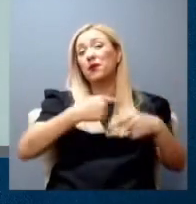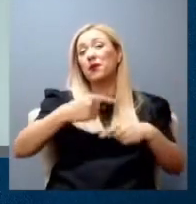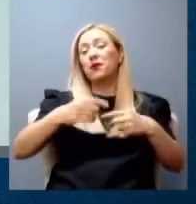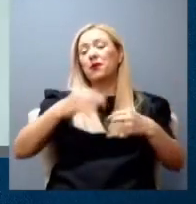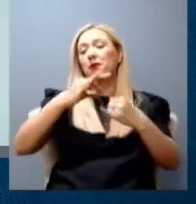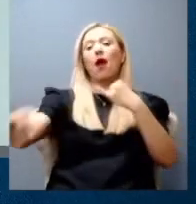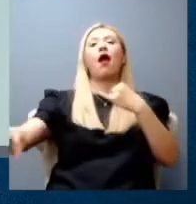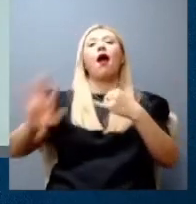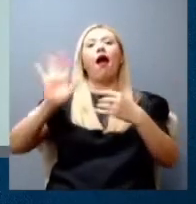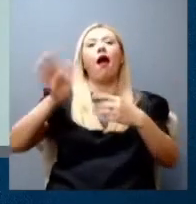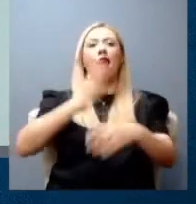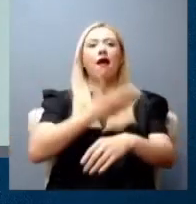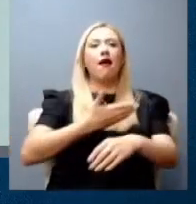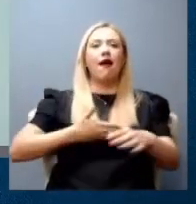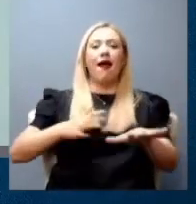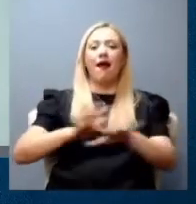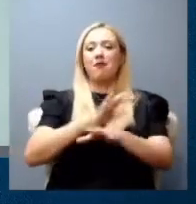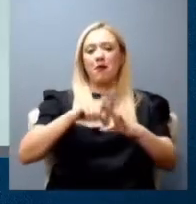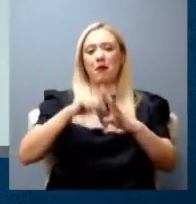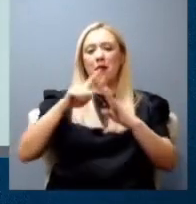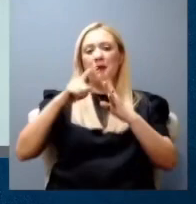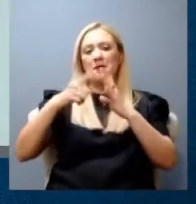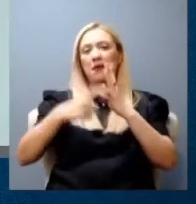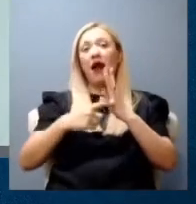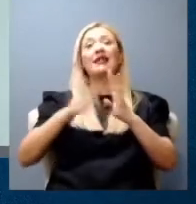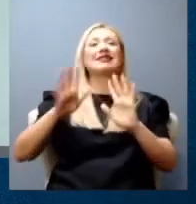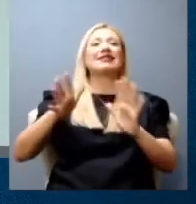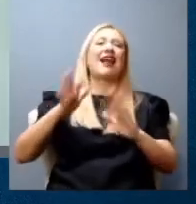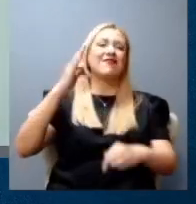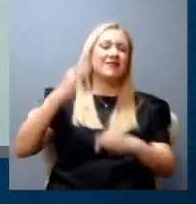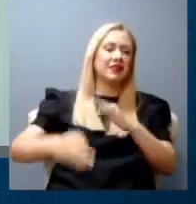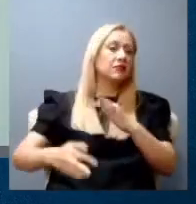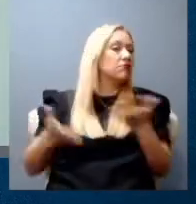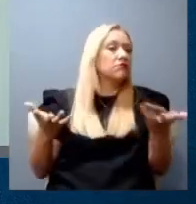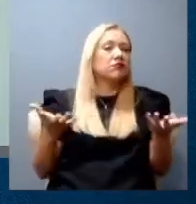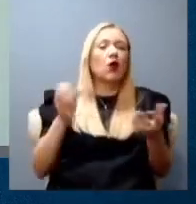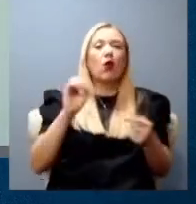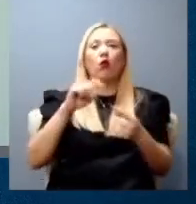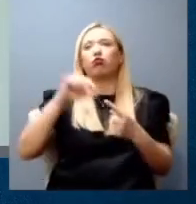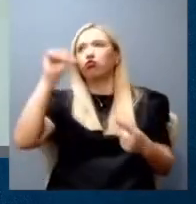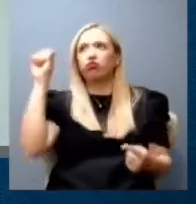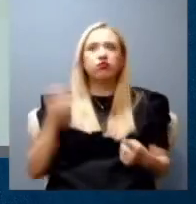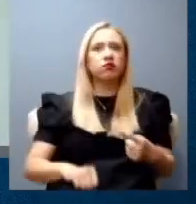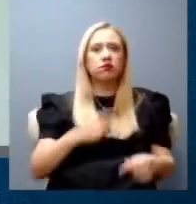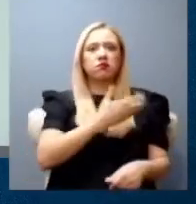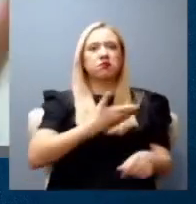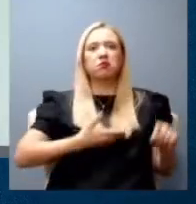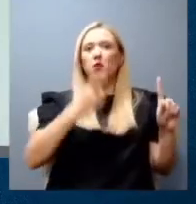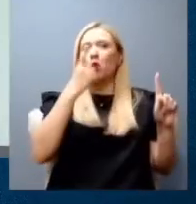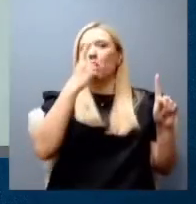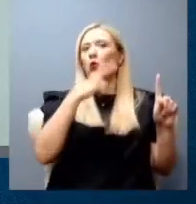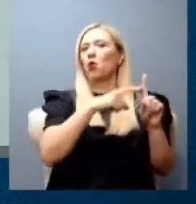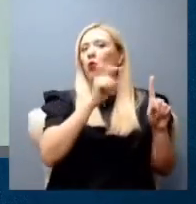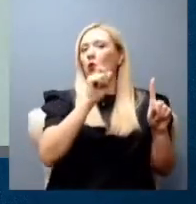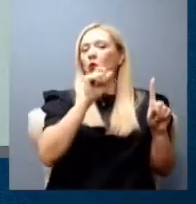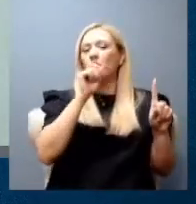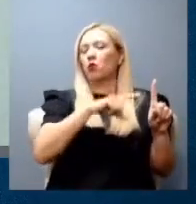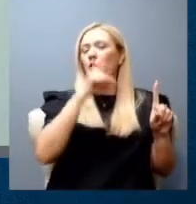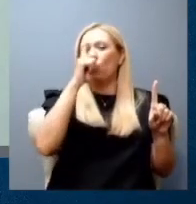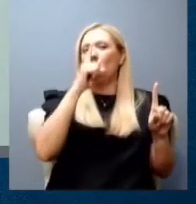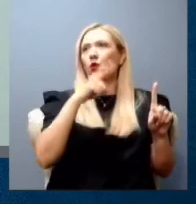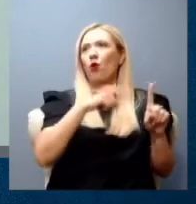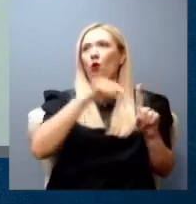personas víctimas en estos procesos de consulta, preguntarles cómo son sus necesidades, de qué maneras también están viendo